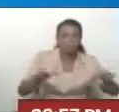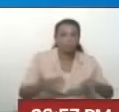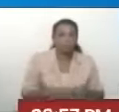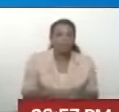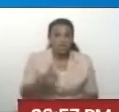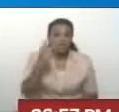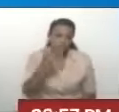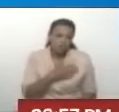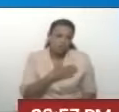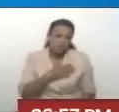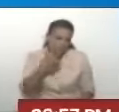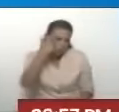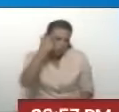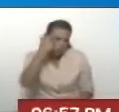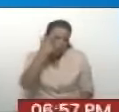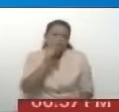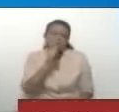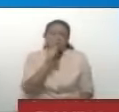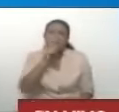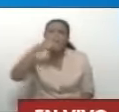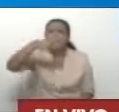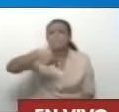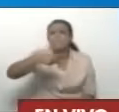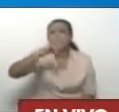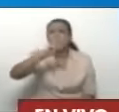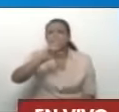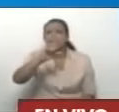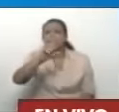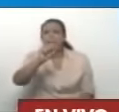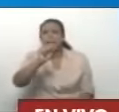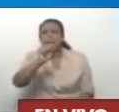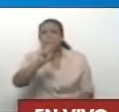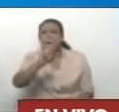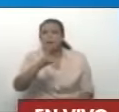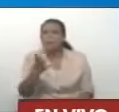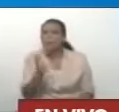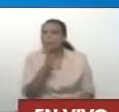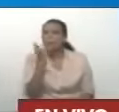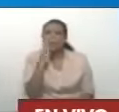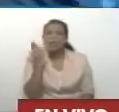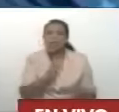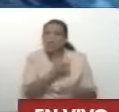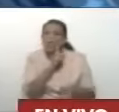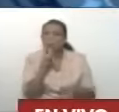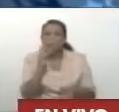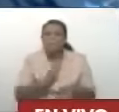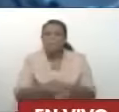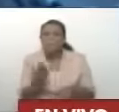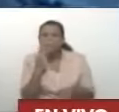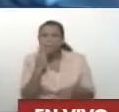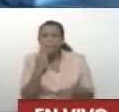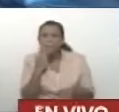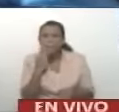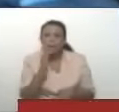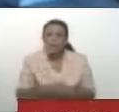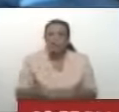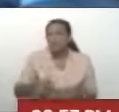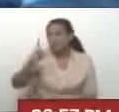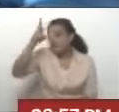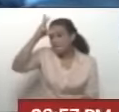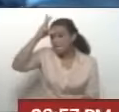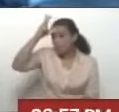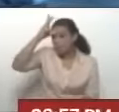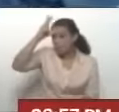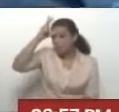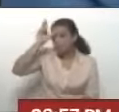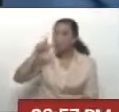Yo vengo, Pilar. ¿Quién te puso ese nombre? Pilar. Mi mamá. ¿Por qué? Porque yo soy de la Sierra Falconiana y por